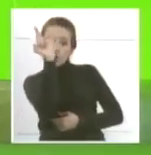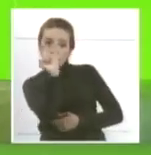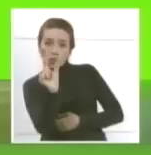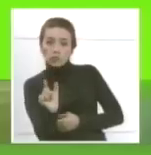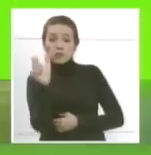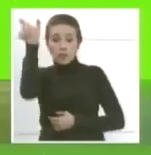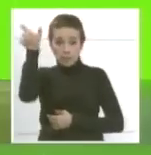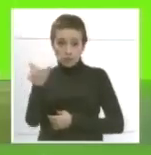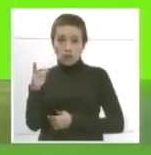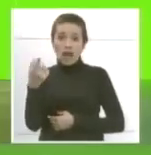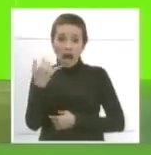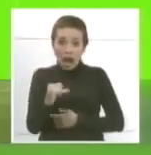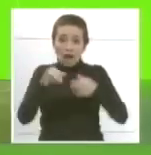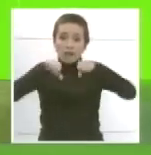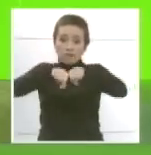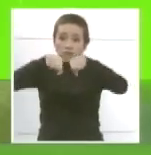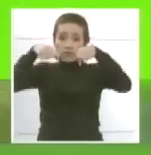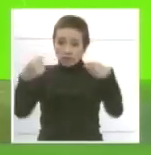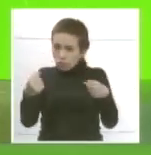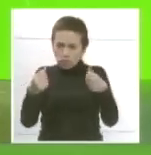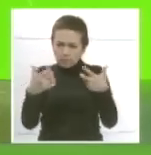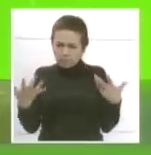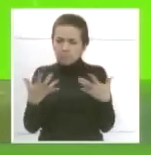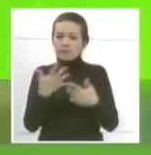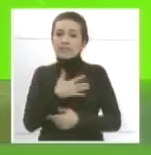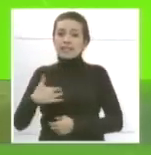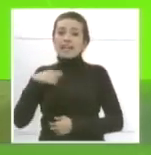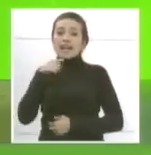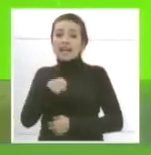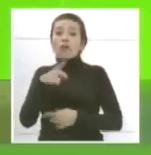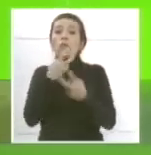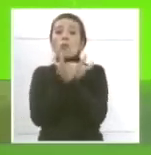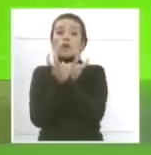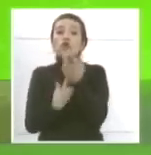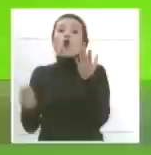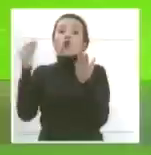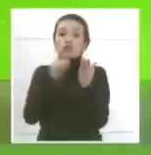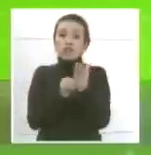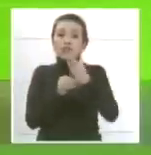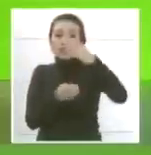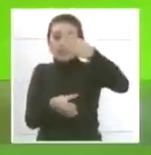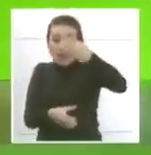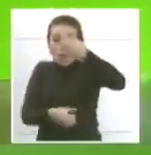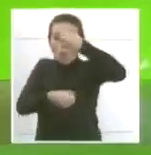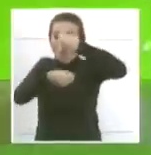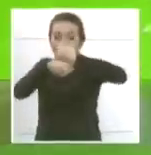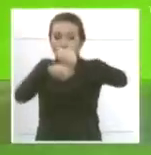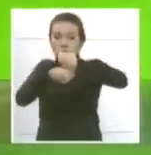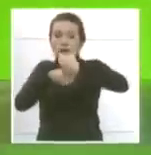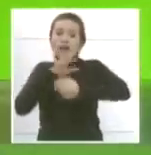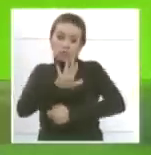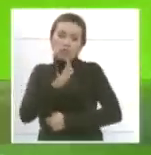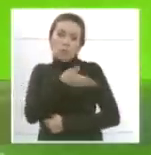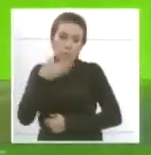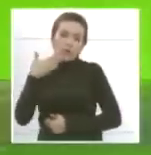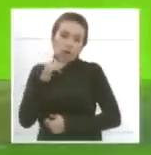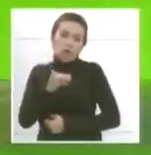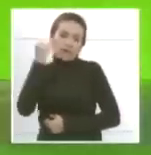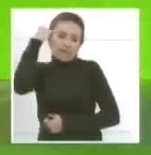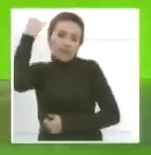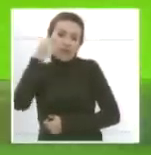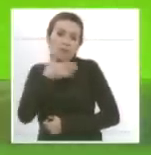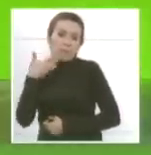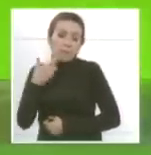una persona tiene una fractura, se busca que ese hueso se vuelva a unir, que es la condición natural de ese hueso. Cuando